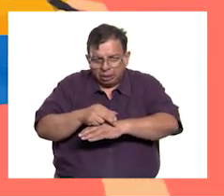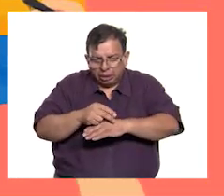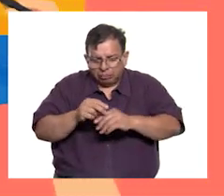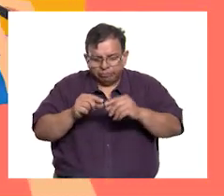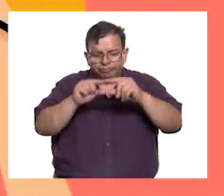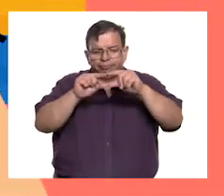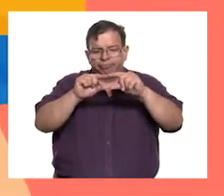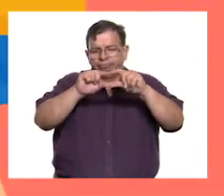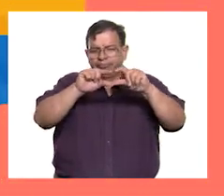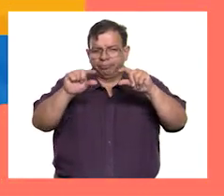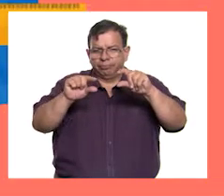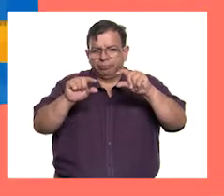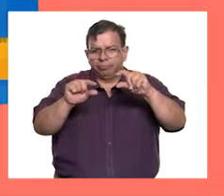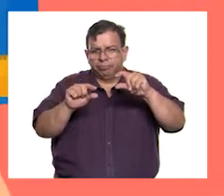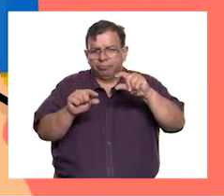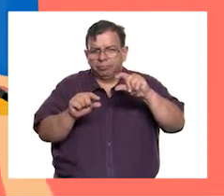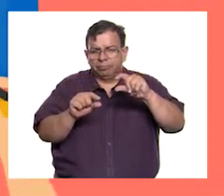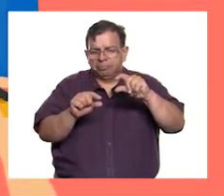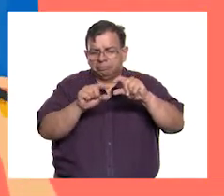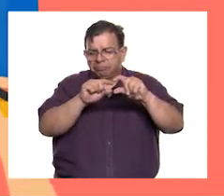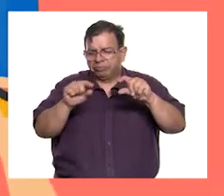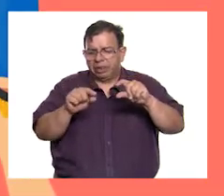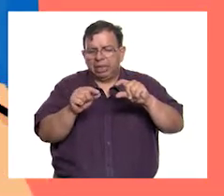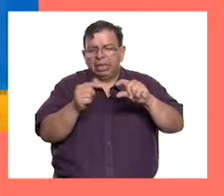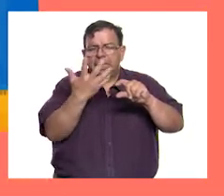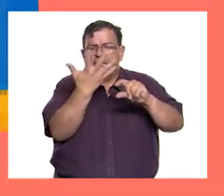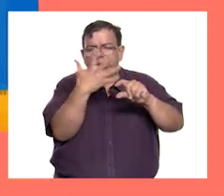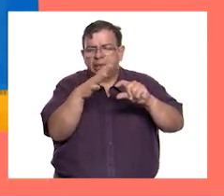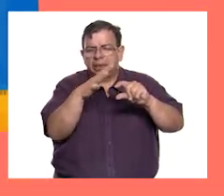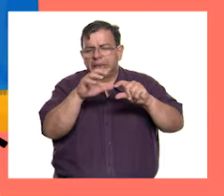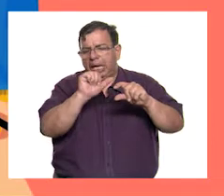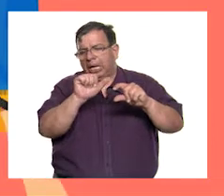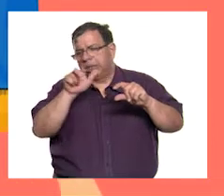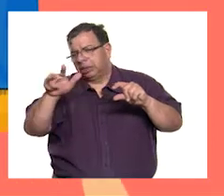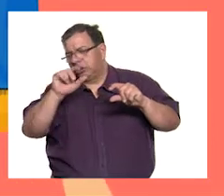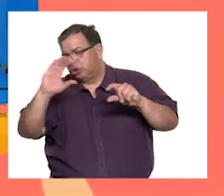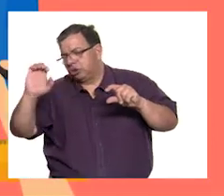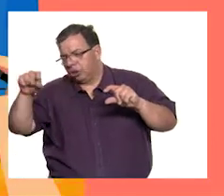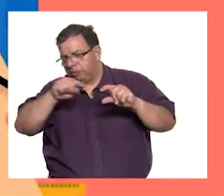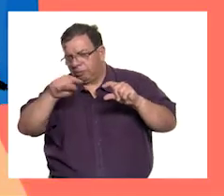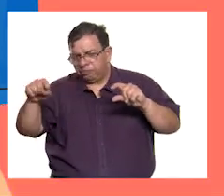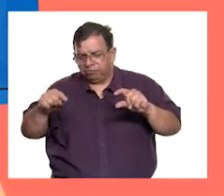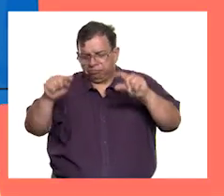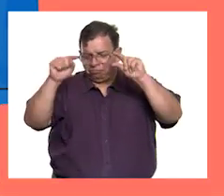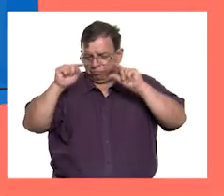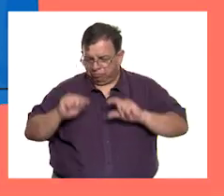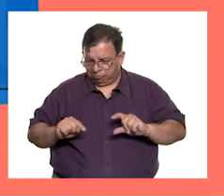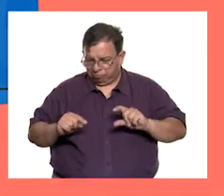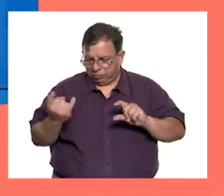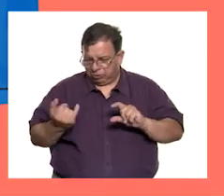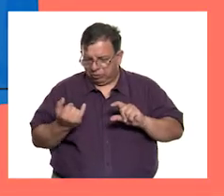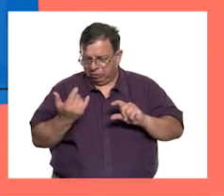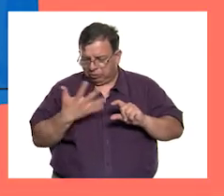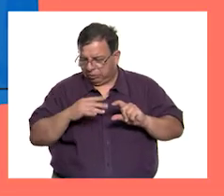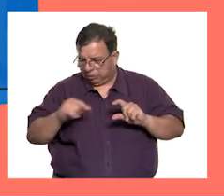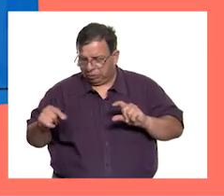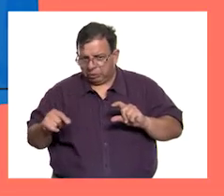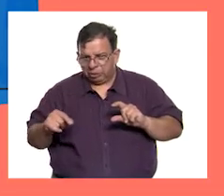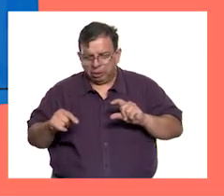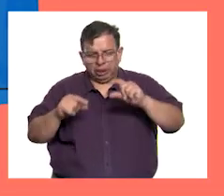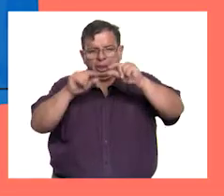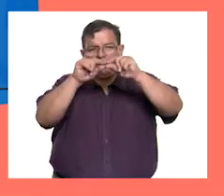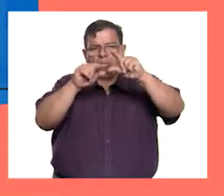el plumón o la pluma de 15 a 18 centímetros de largo de un lado, dejando un margen de